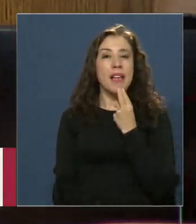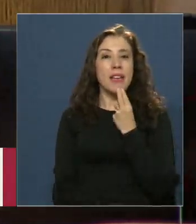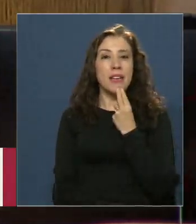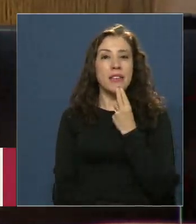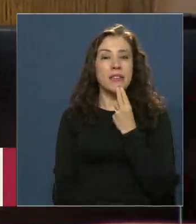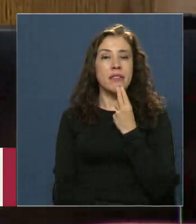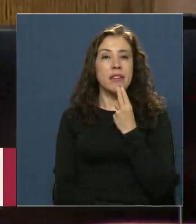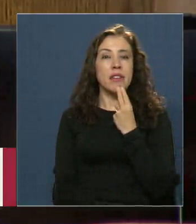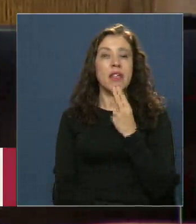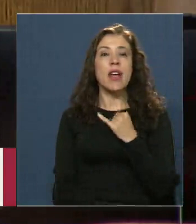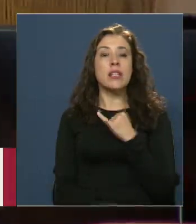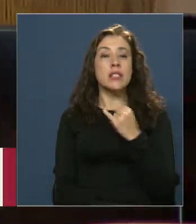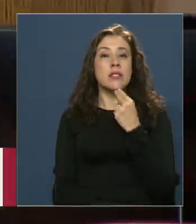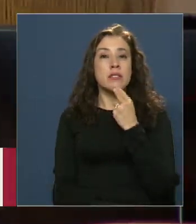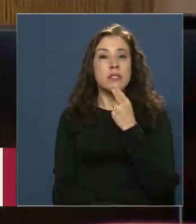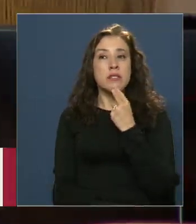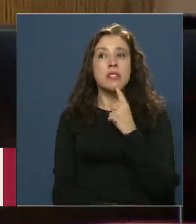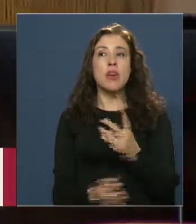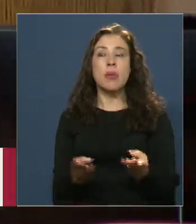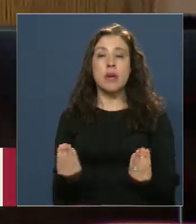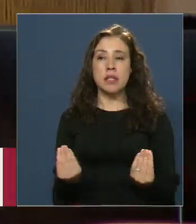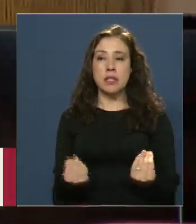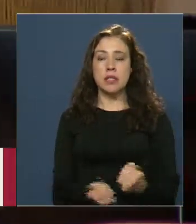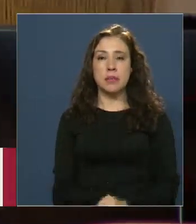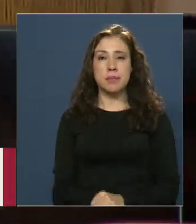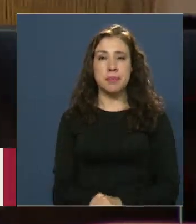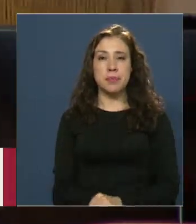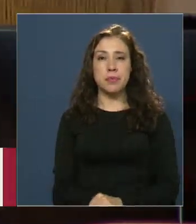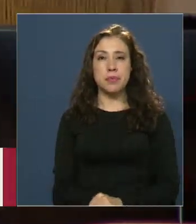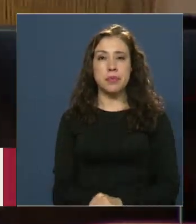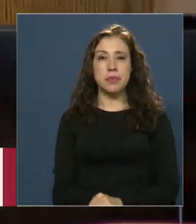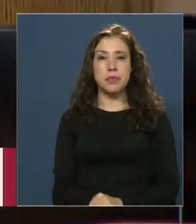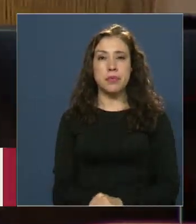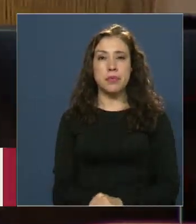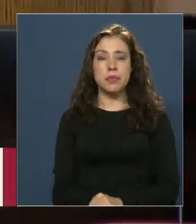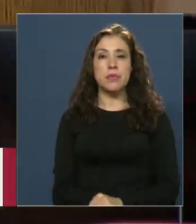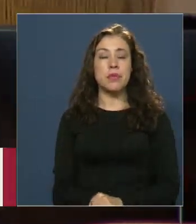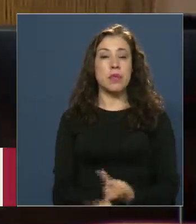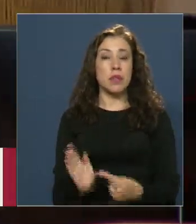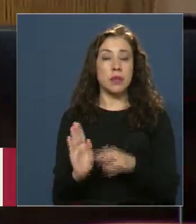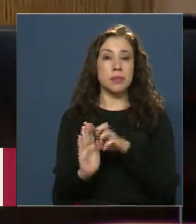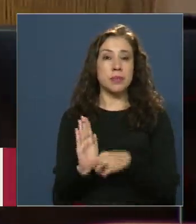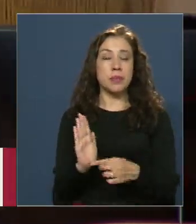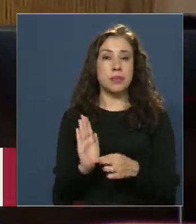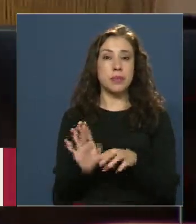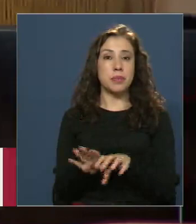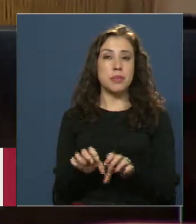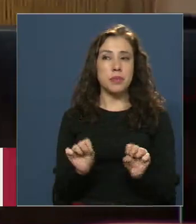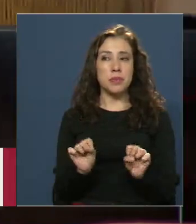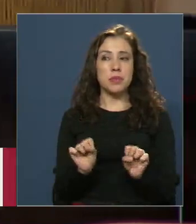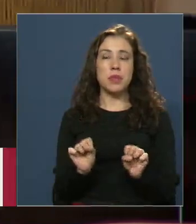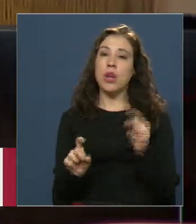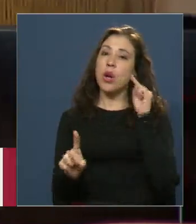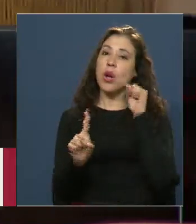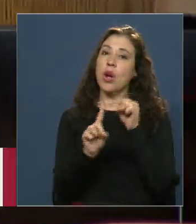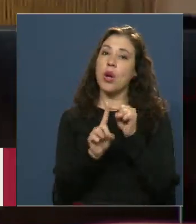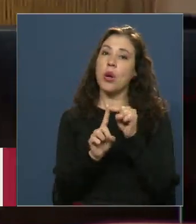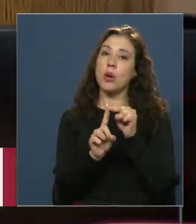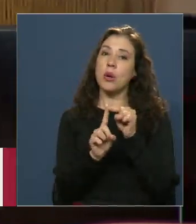y pasar el resto de sus días como merecen. Es por ello que el presente proyecto de resolución tiene por